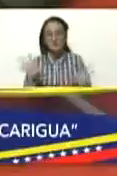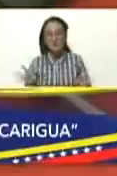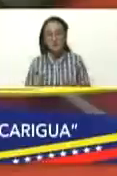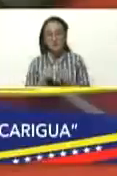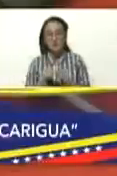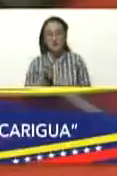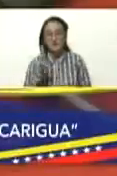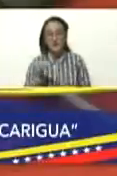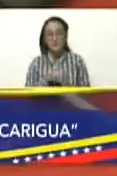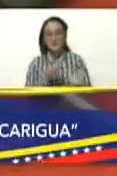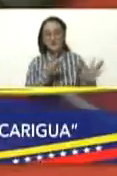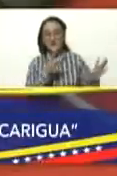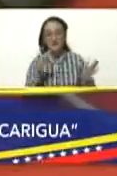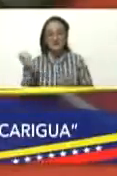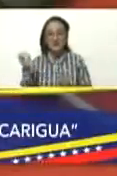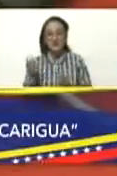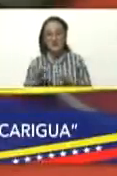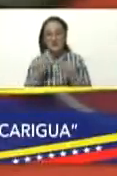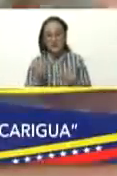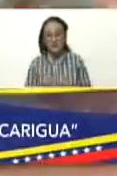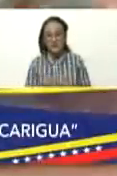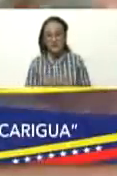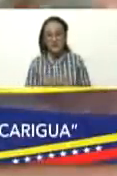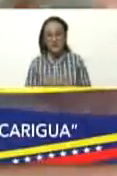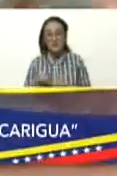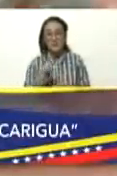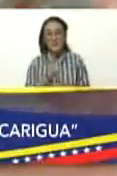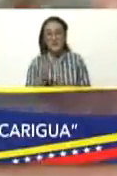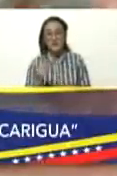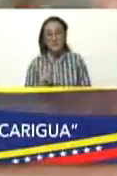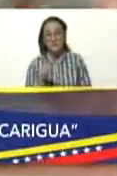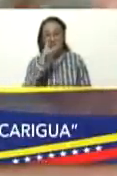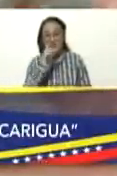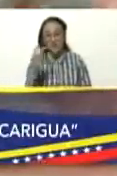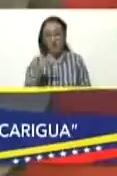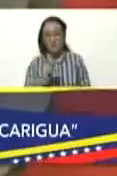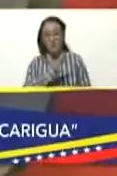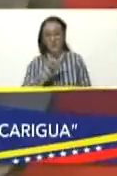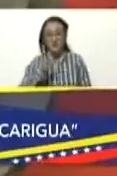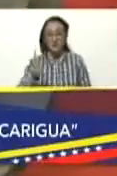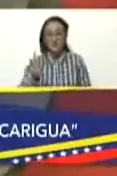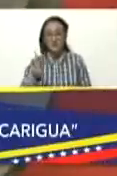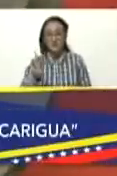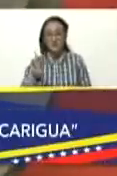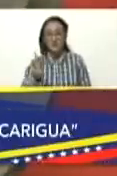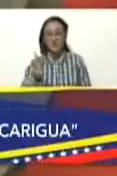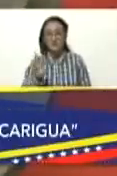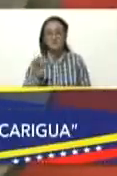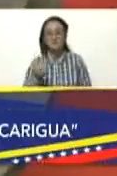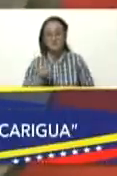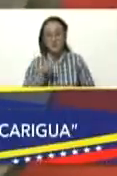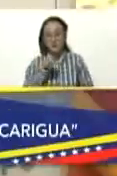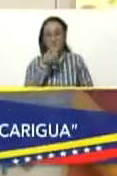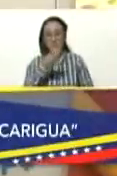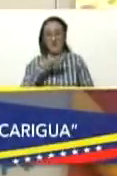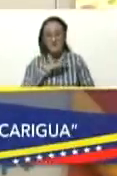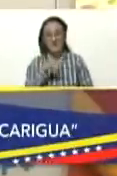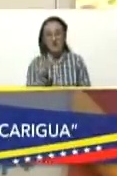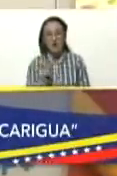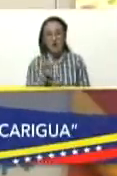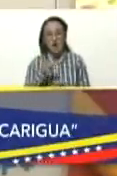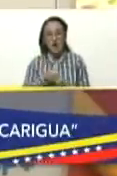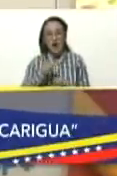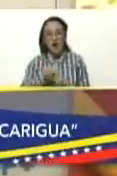de 3.700 familias para el primer trimestre del año 2023 estén gozando del beneficio del gas directo y